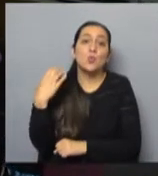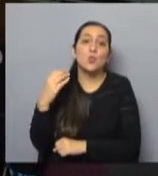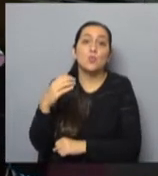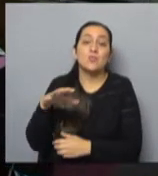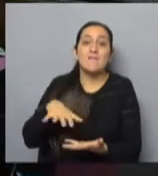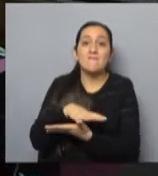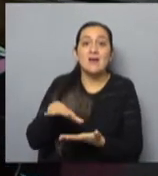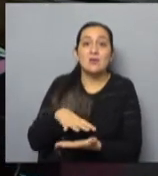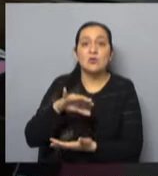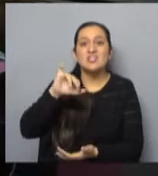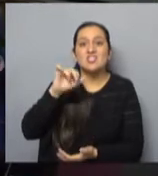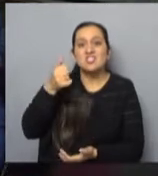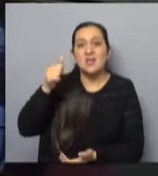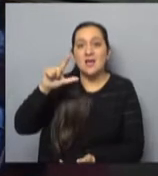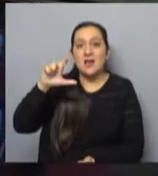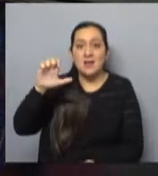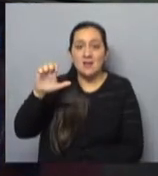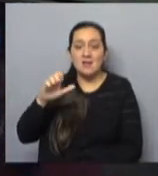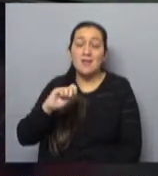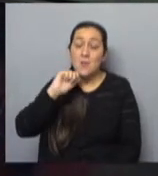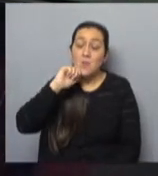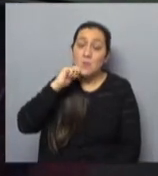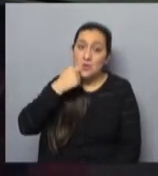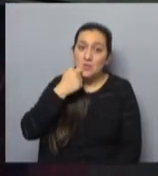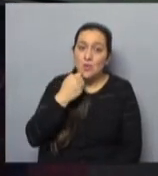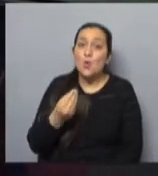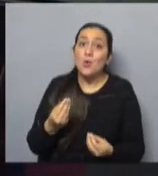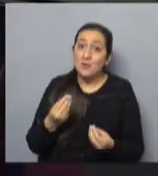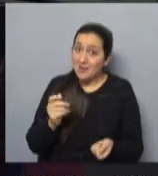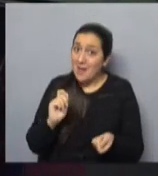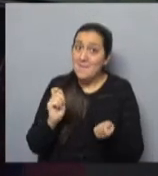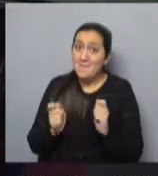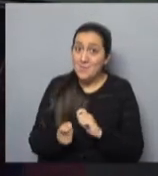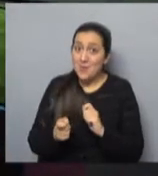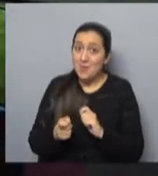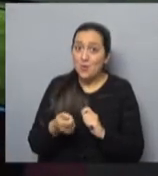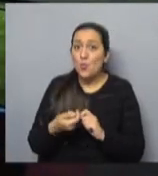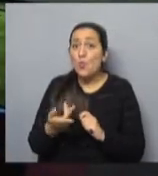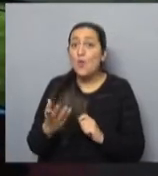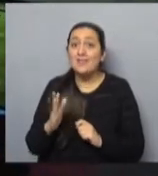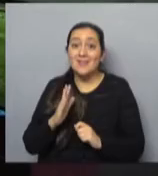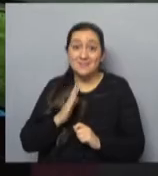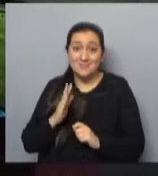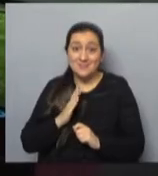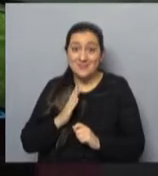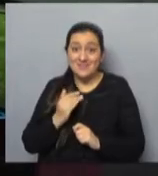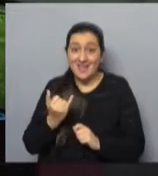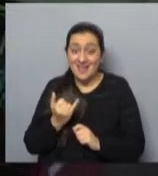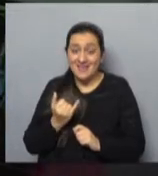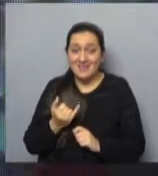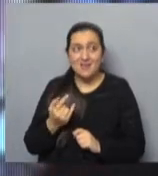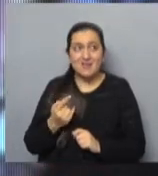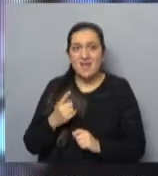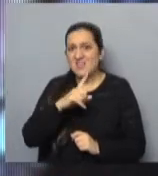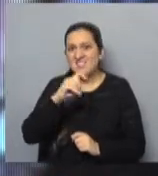con varones claramente viendo cómo cambió como cambió hoy cuántas chicas están en poquísimo tiene un montón